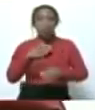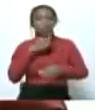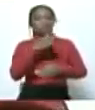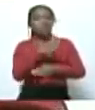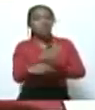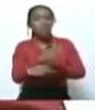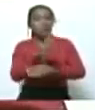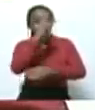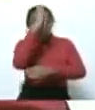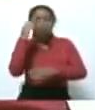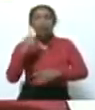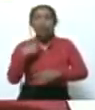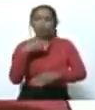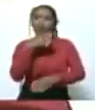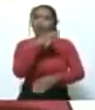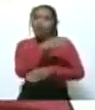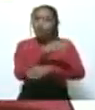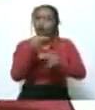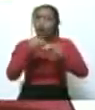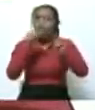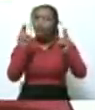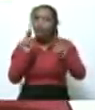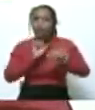dijo, Diosdado, yo estaba allá